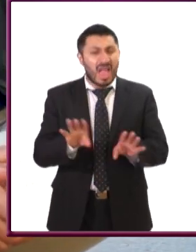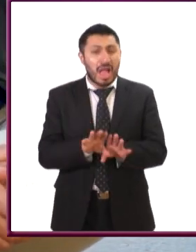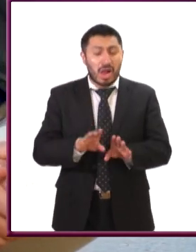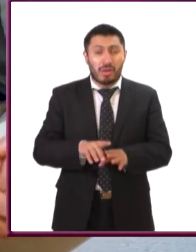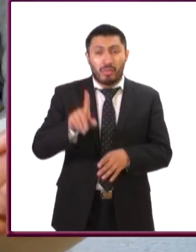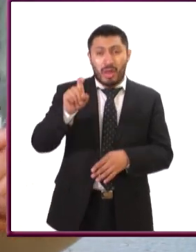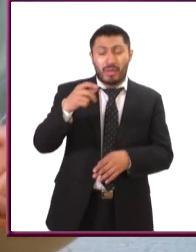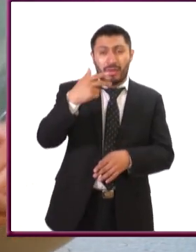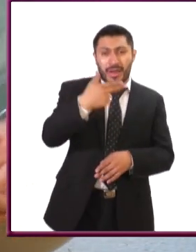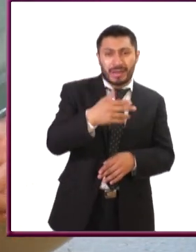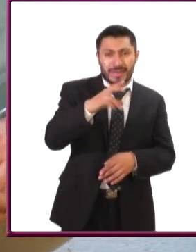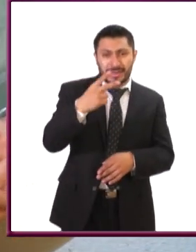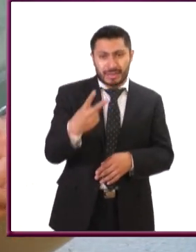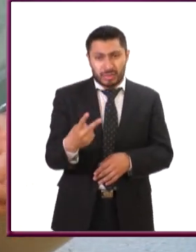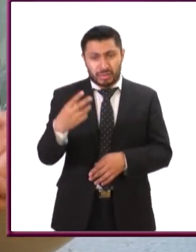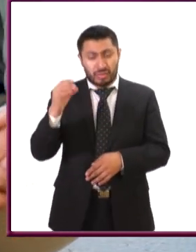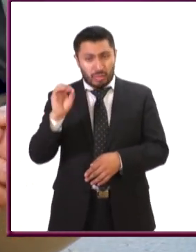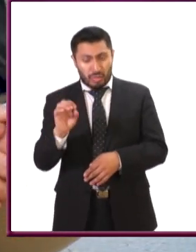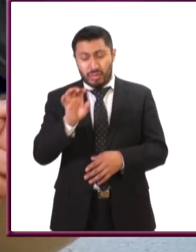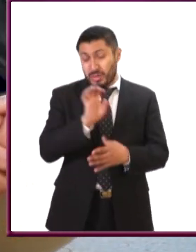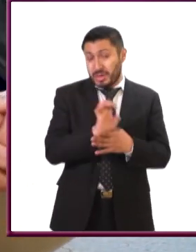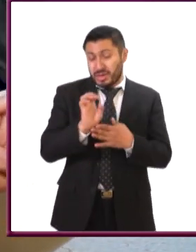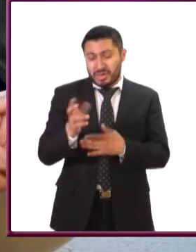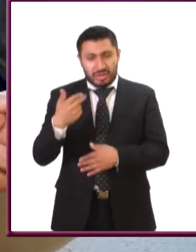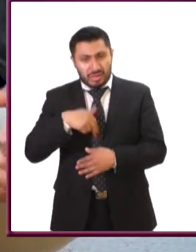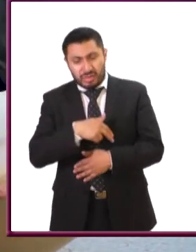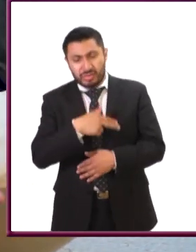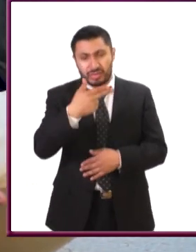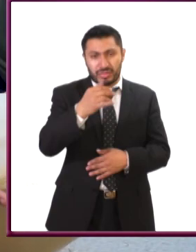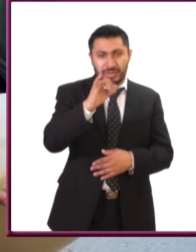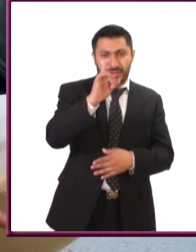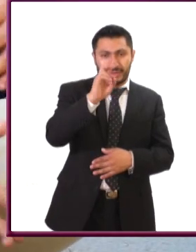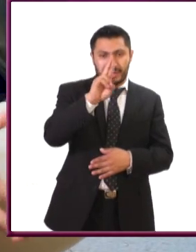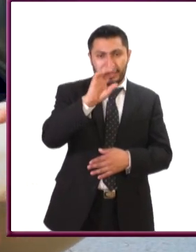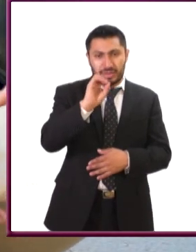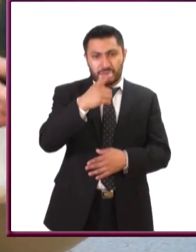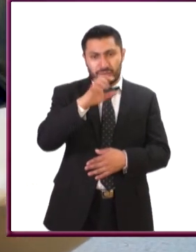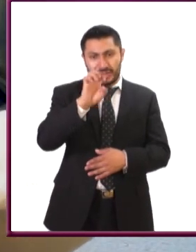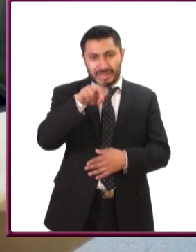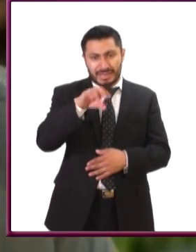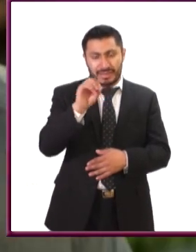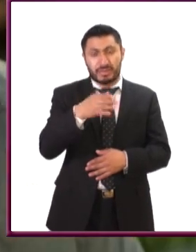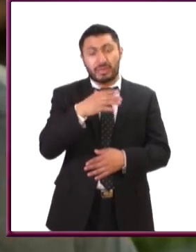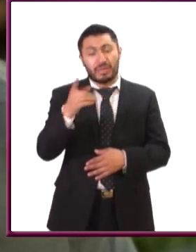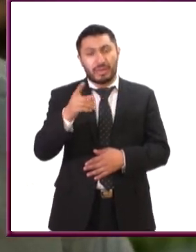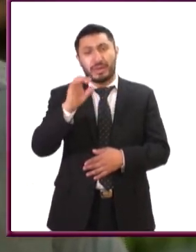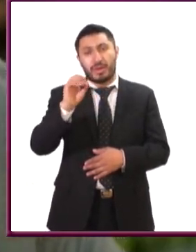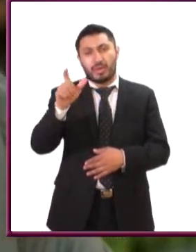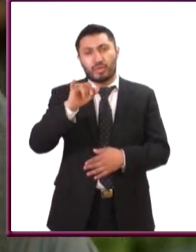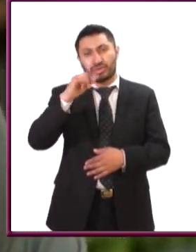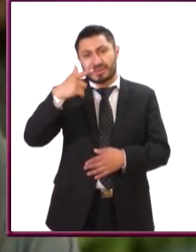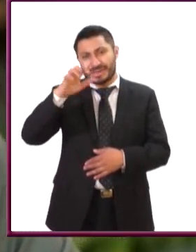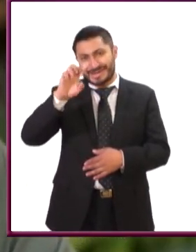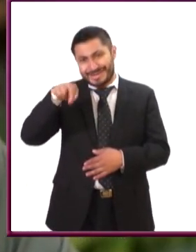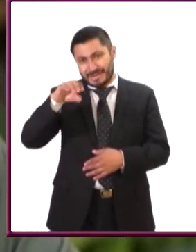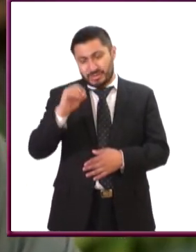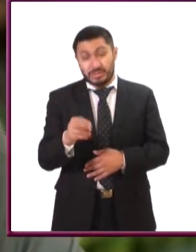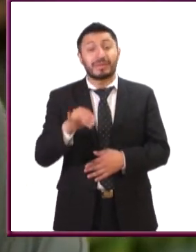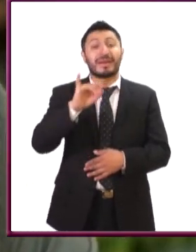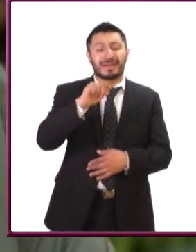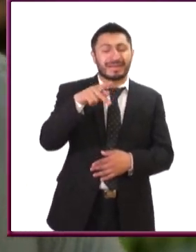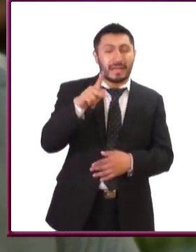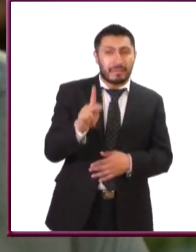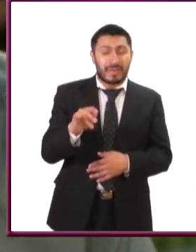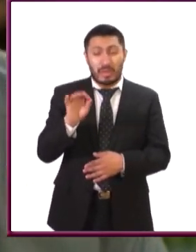Eso significa que si el agua es H2O, entonces estamos hechos de hidrógeno y oxígeno, ¿será? Elemental,